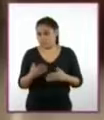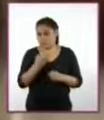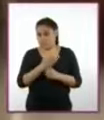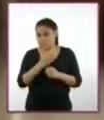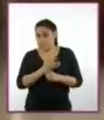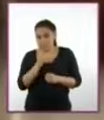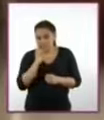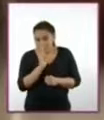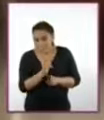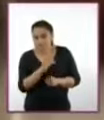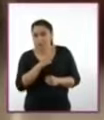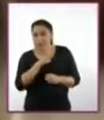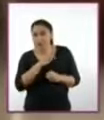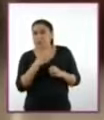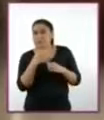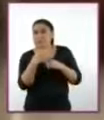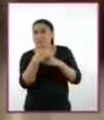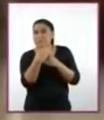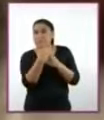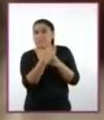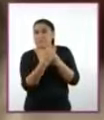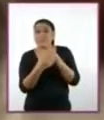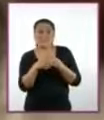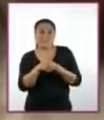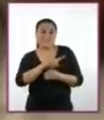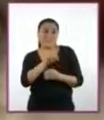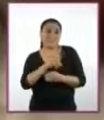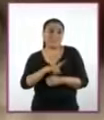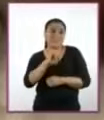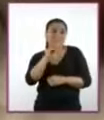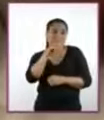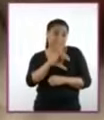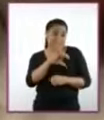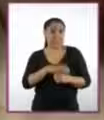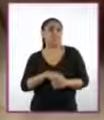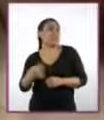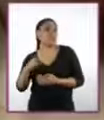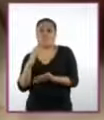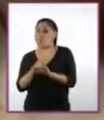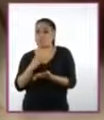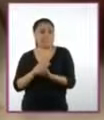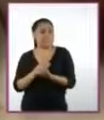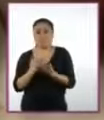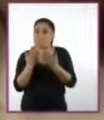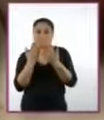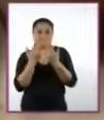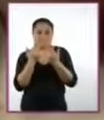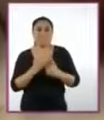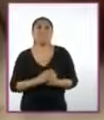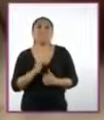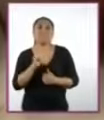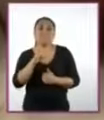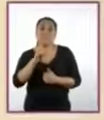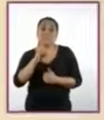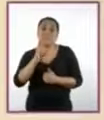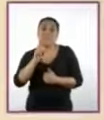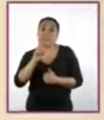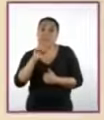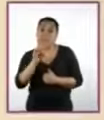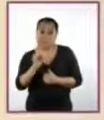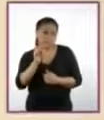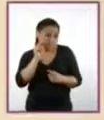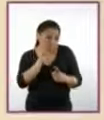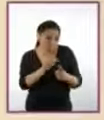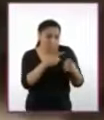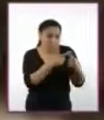Observarán que se forman burbujas alrededor del zinc, pero no en el cobre. Los metales lucen diferentes